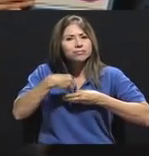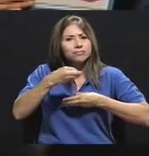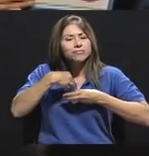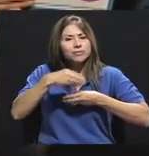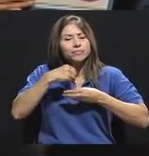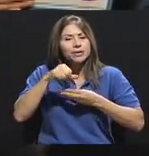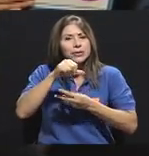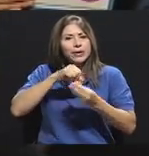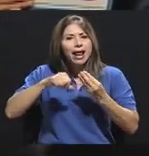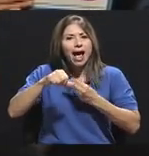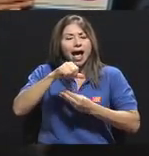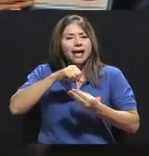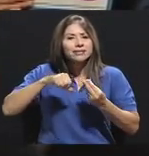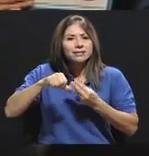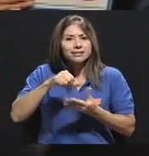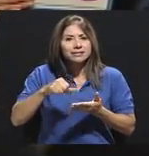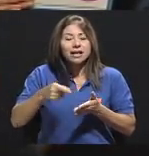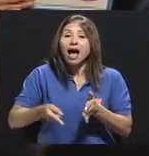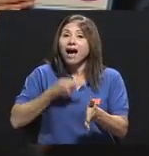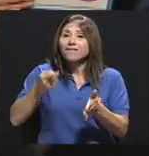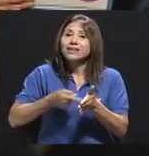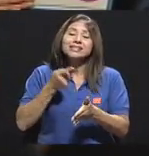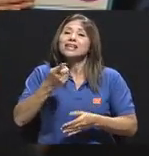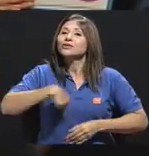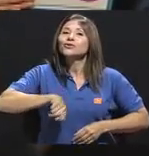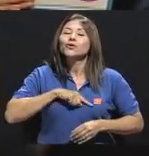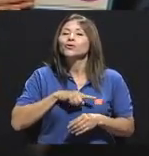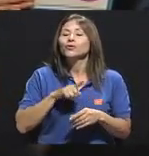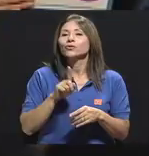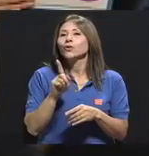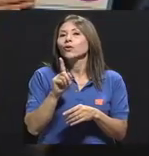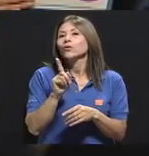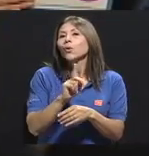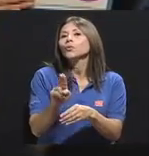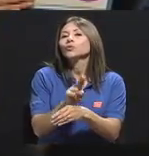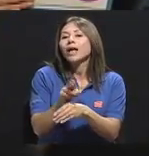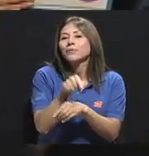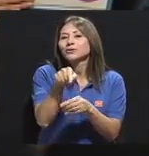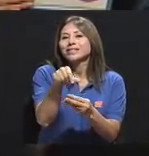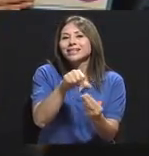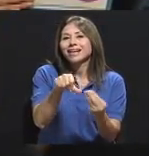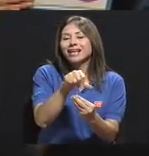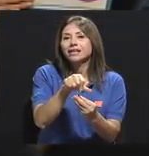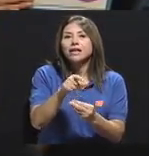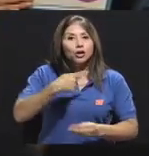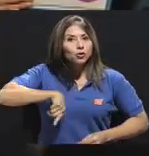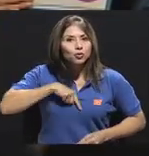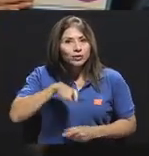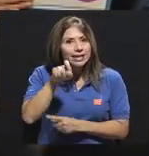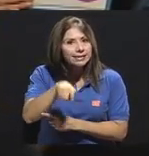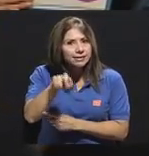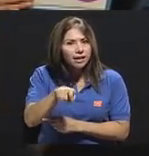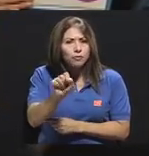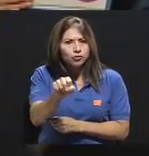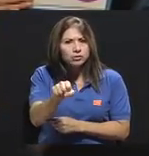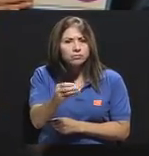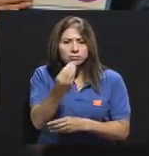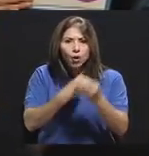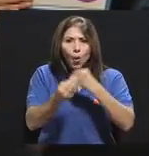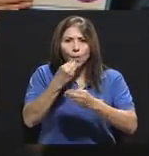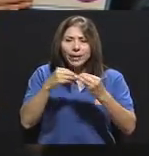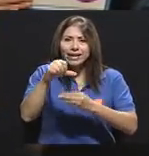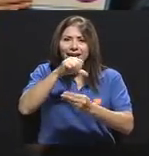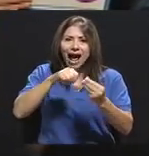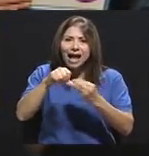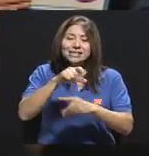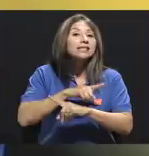tendemos a veces no hacer uso los seres humanos necesitamos consumir grasas y ese concepto es importante que nos quede claro tenemos que consumir grasas pero en